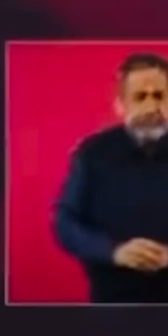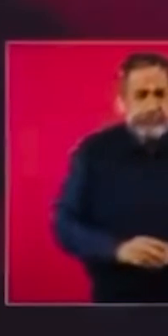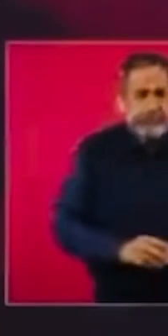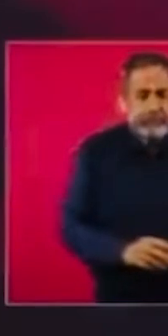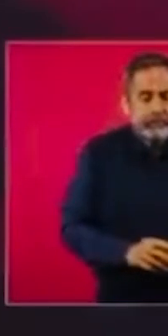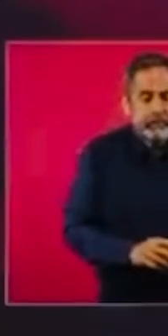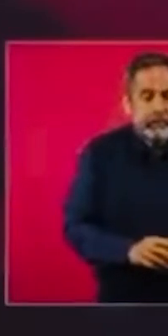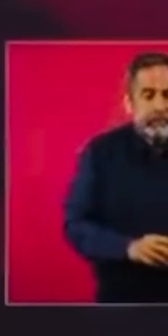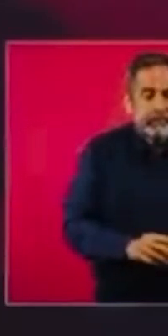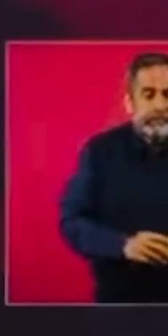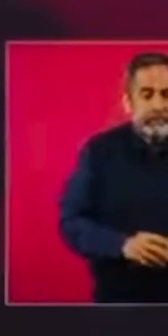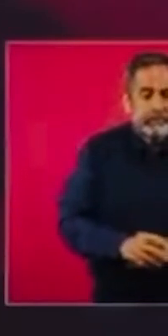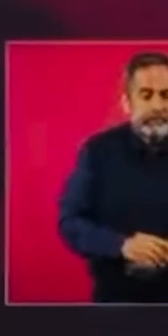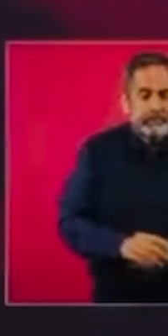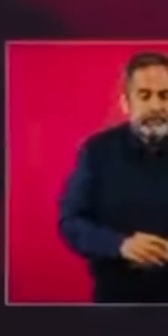se está